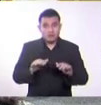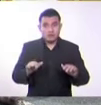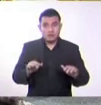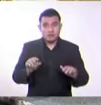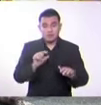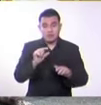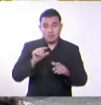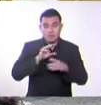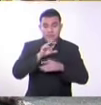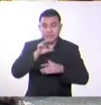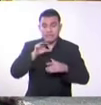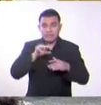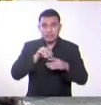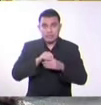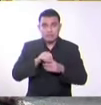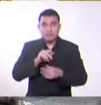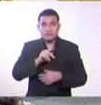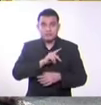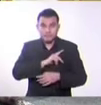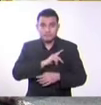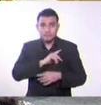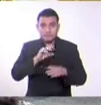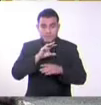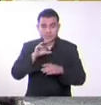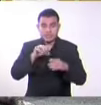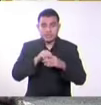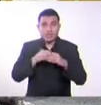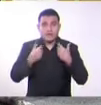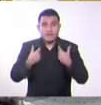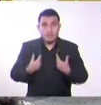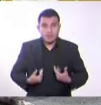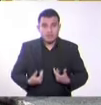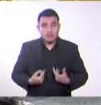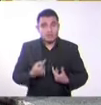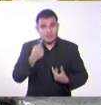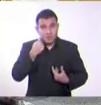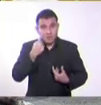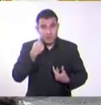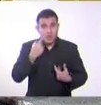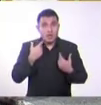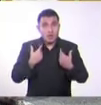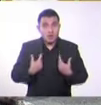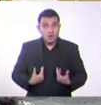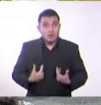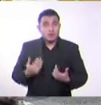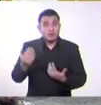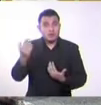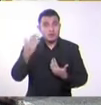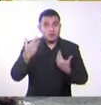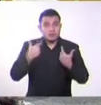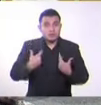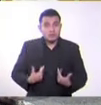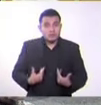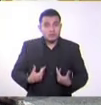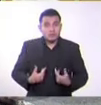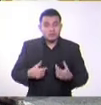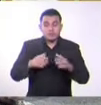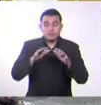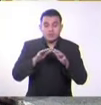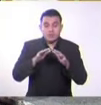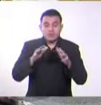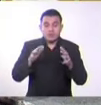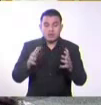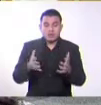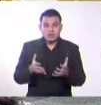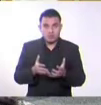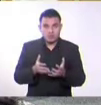integridad personal? Exacto. La integridad física, ¿no? De cuidar su cuerpo, de respetarlo. Entonces, en el mundo